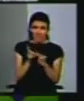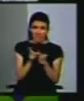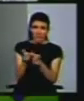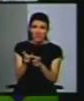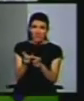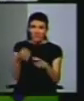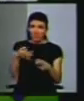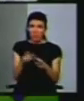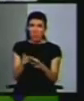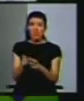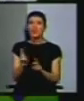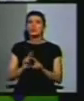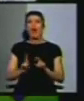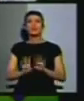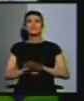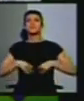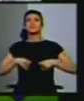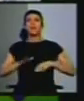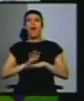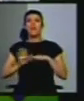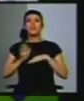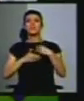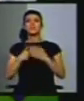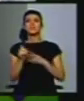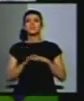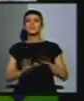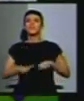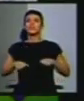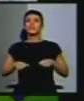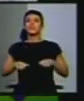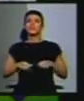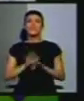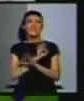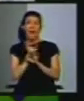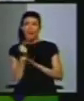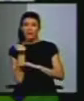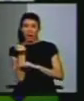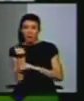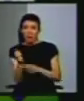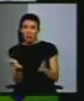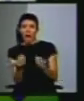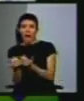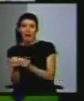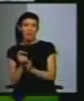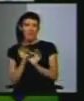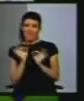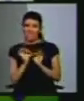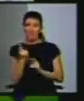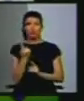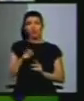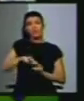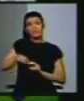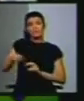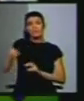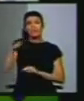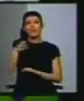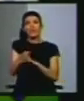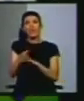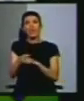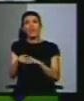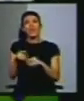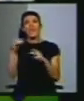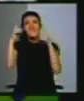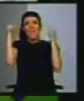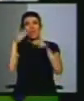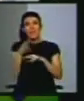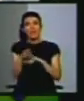nada. Nadie lo auxilió, nadie lo socorrió. Llegó a una instalación de enfermería del Enjoy, donde una paramédico le